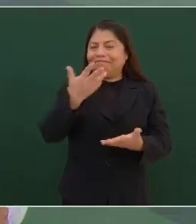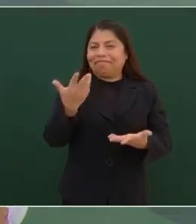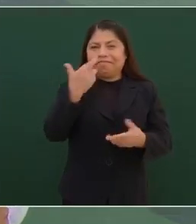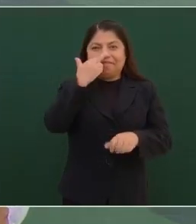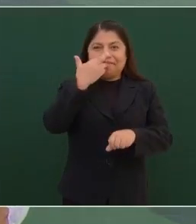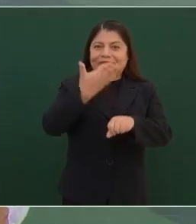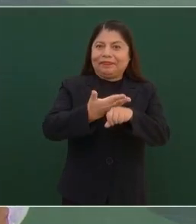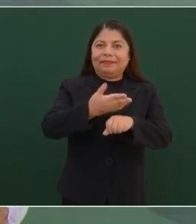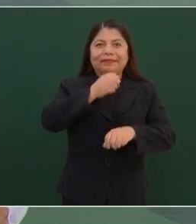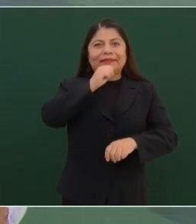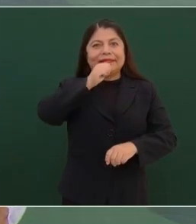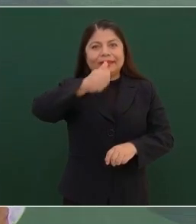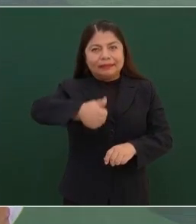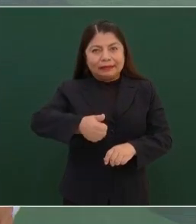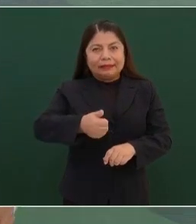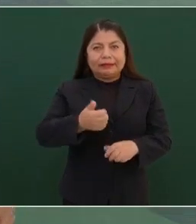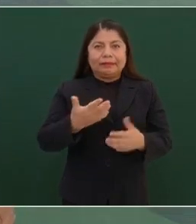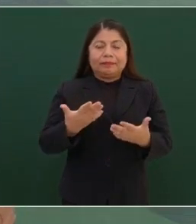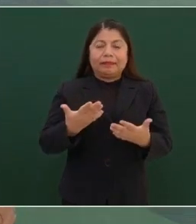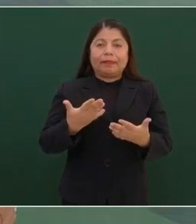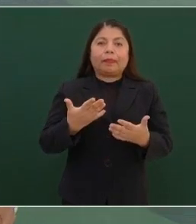legislador